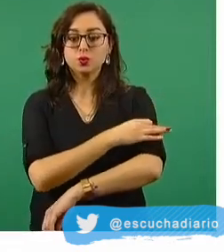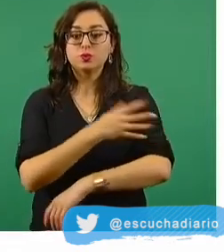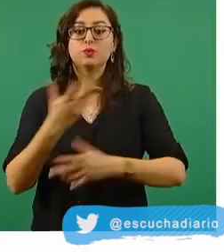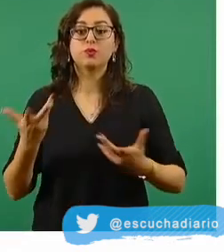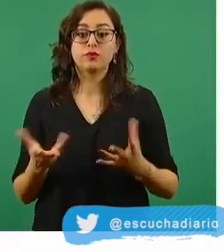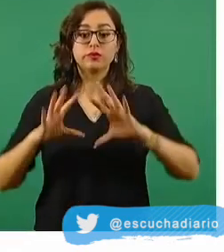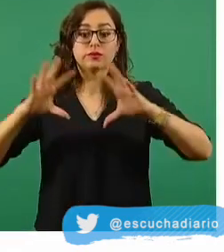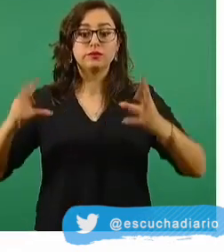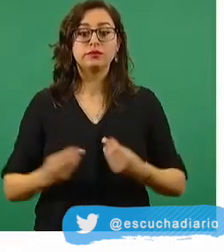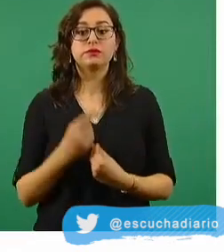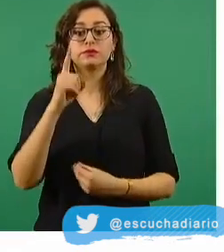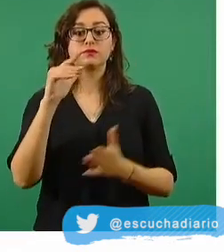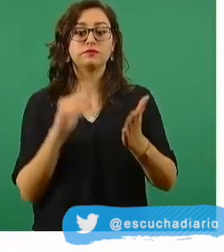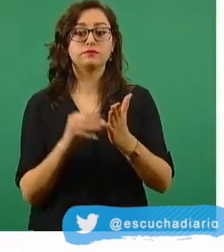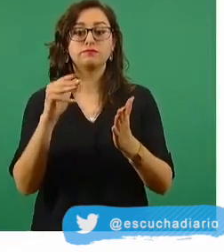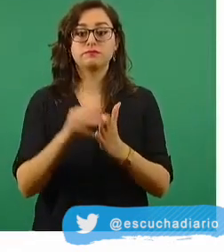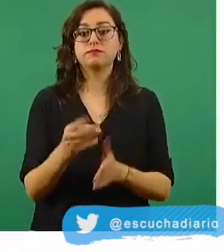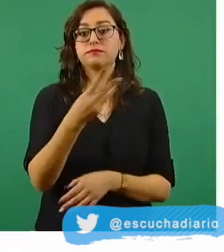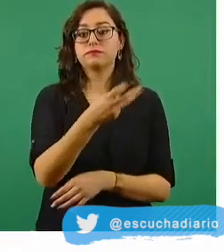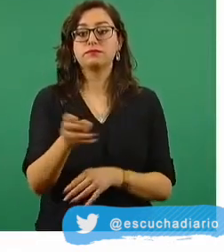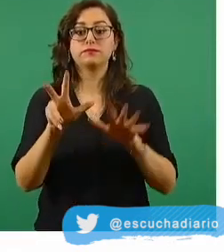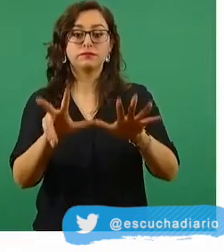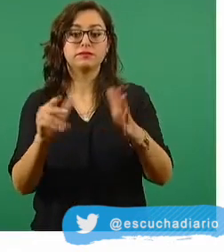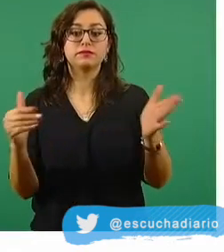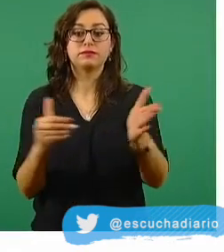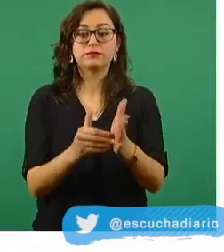México llegamos a la suma de